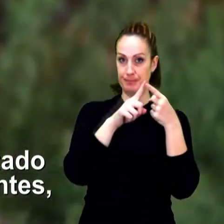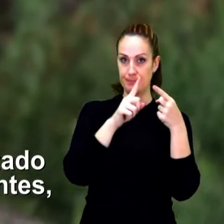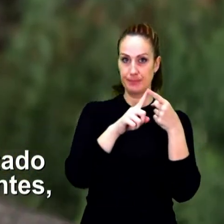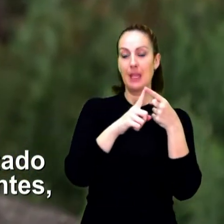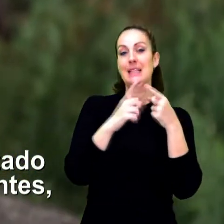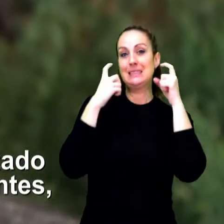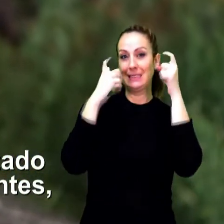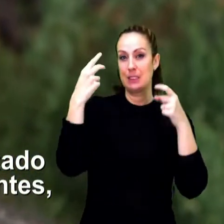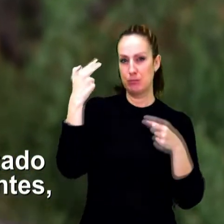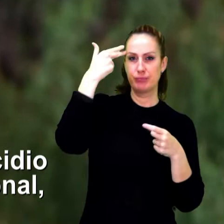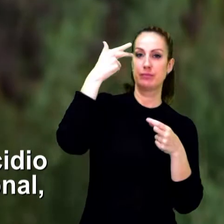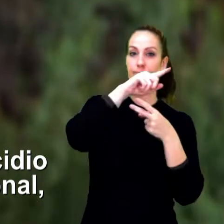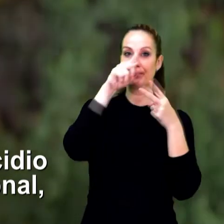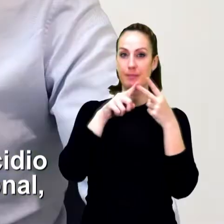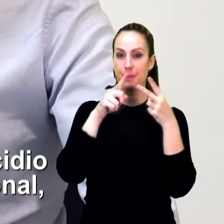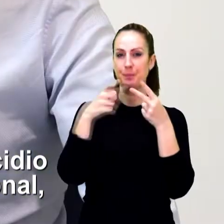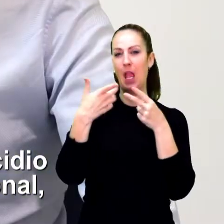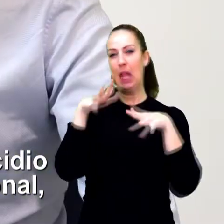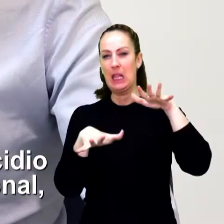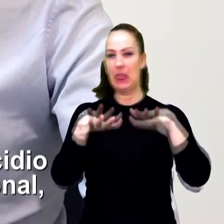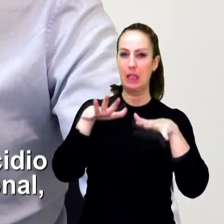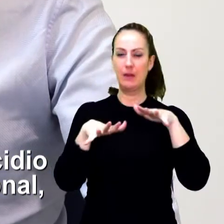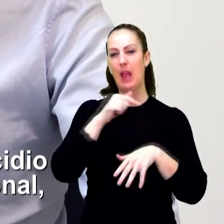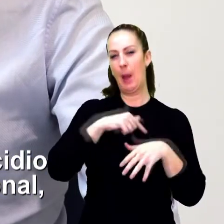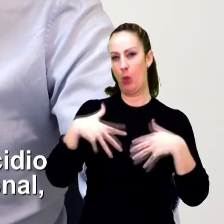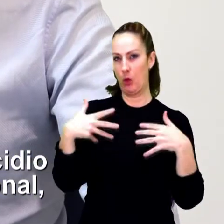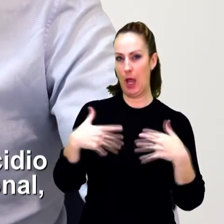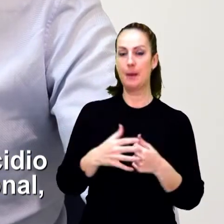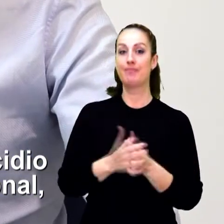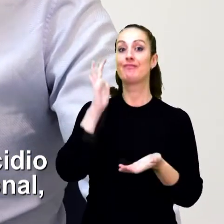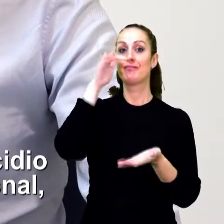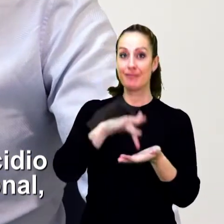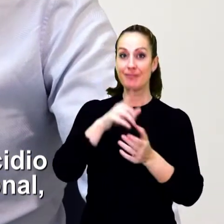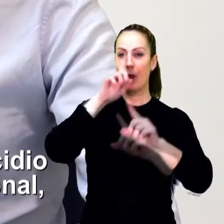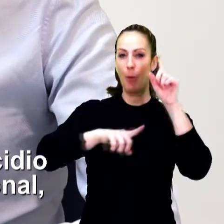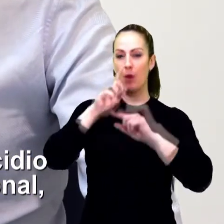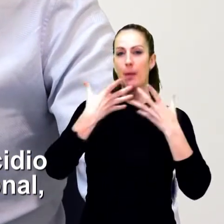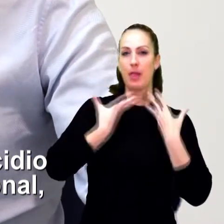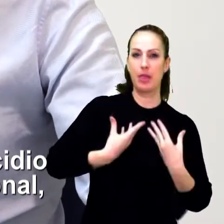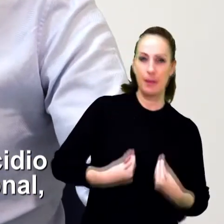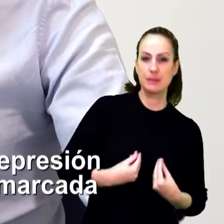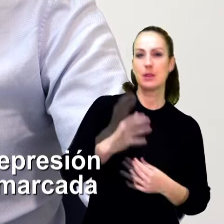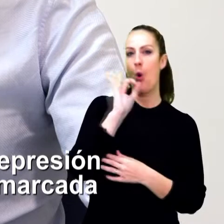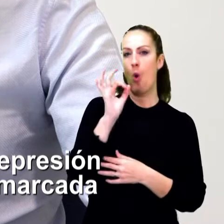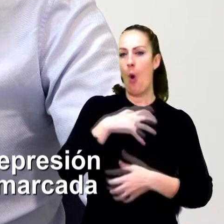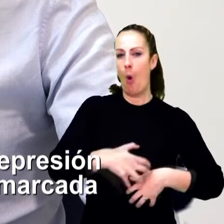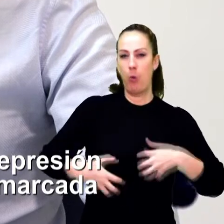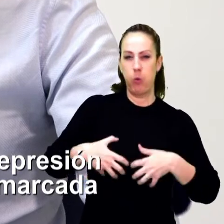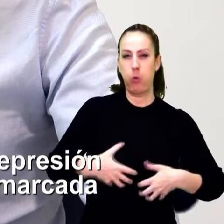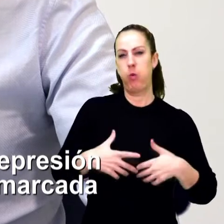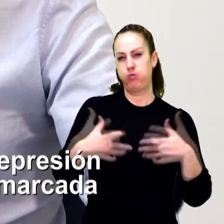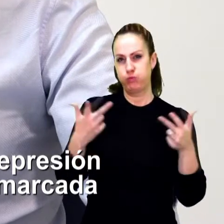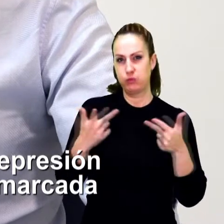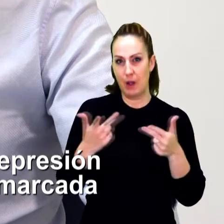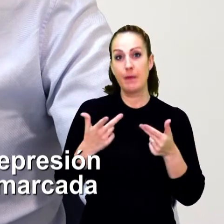dos, tres aspectos importantes como pueden ser las tentativas de suicidio en esta edad y la inestabilidad emocional, la búsqueda